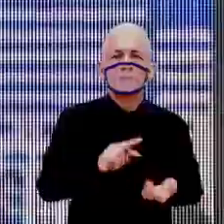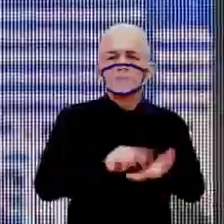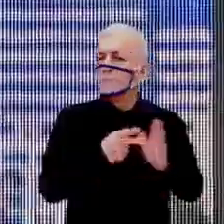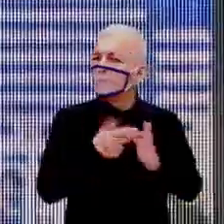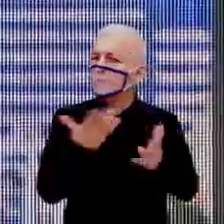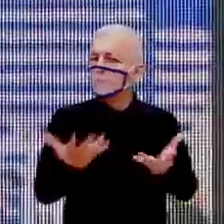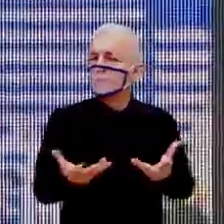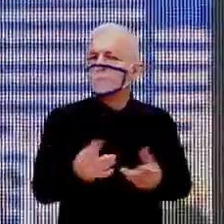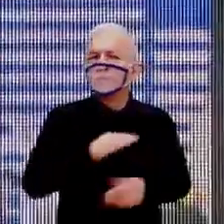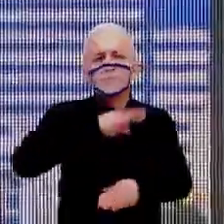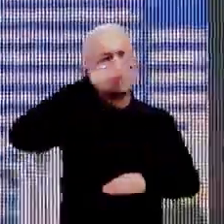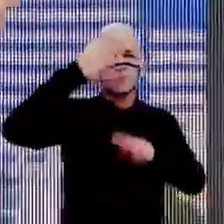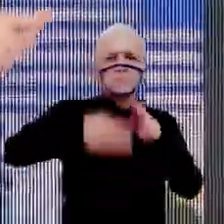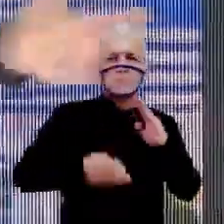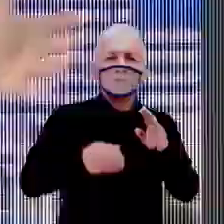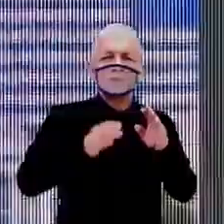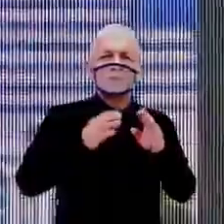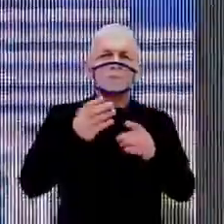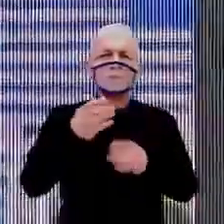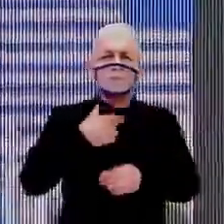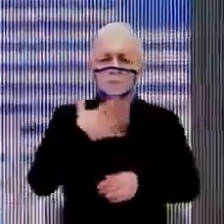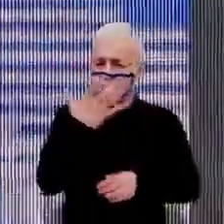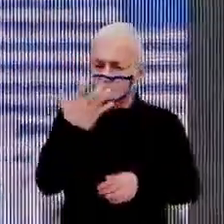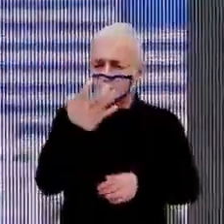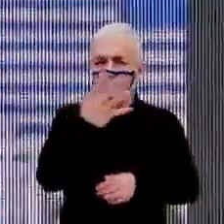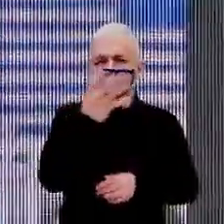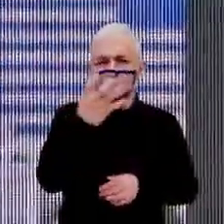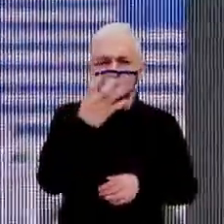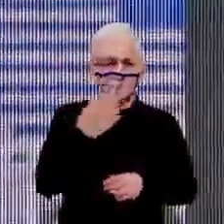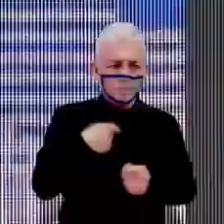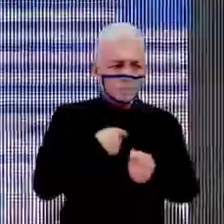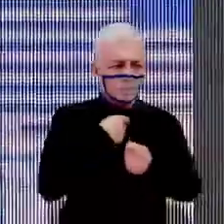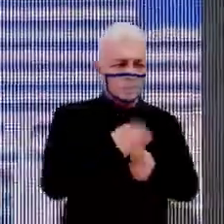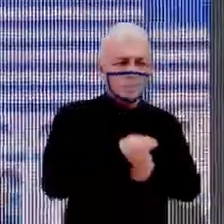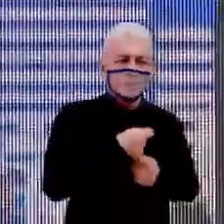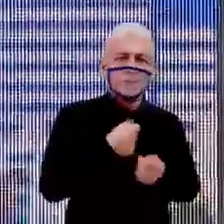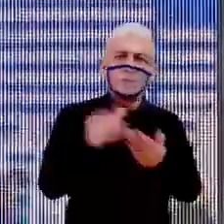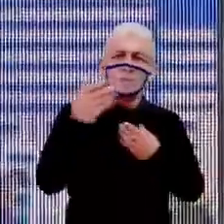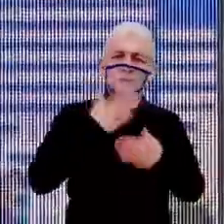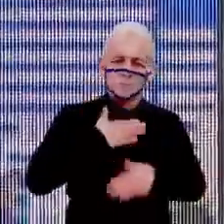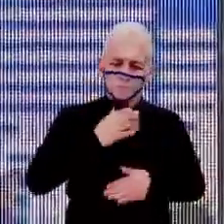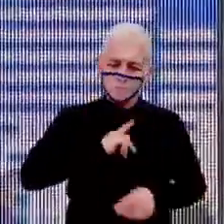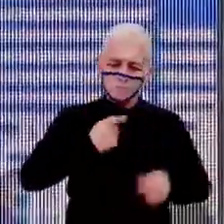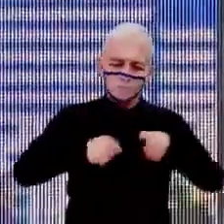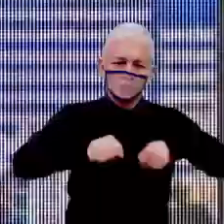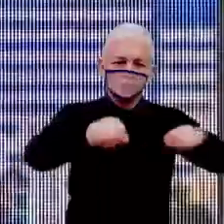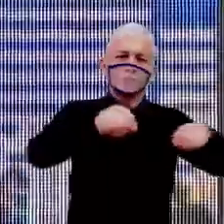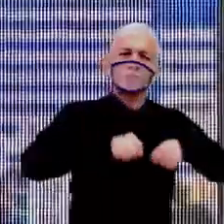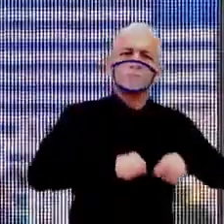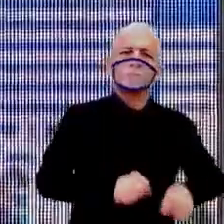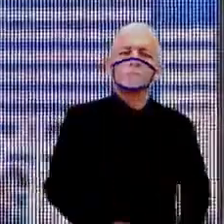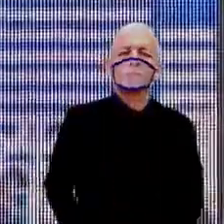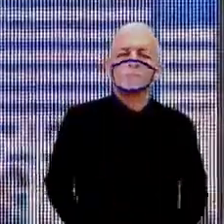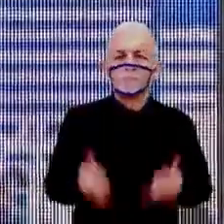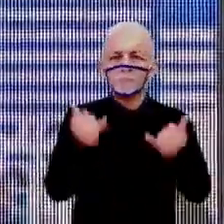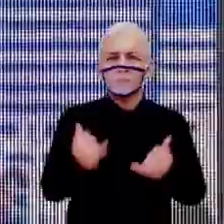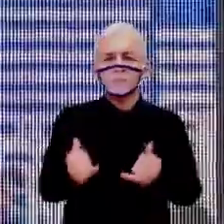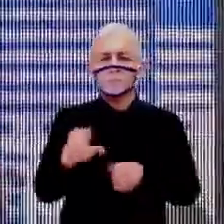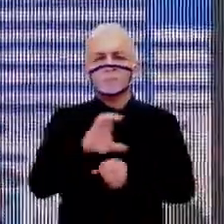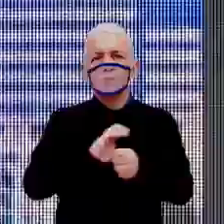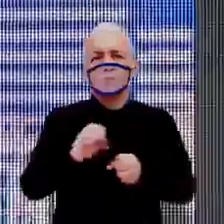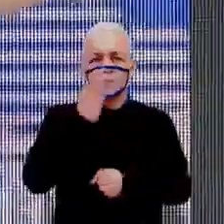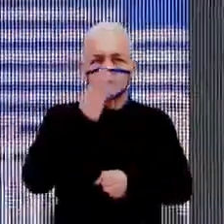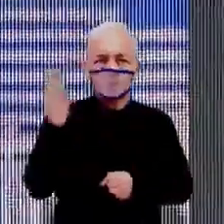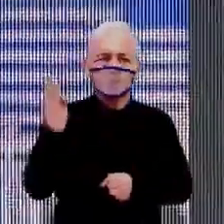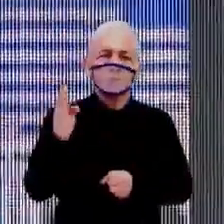decir, nunca han tenido 400 o 500 mil pesos juntos para poder comprar su propia herramienta de trabajo. Así que no solo vamos